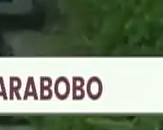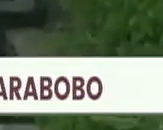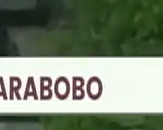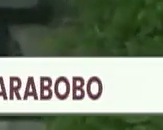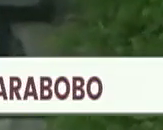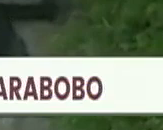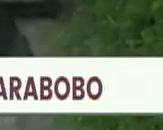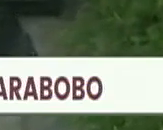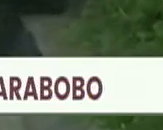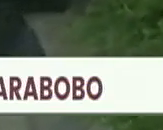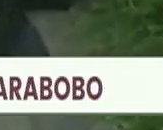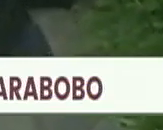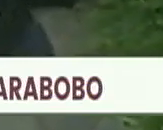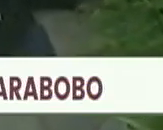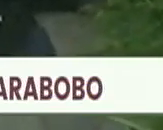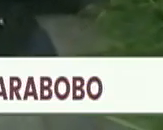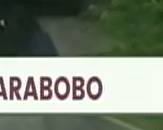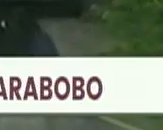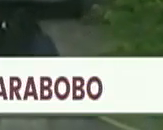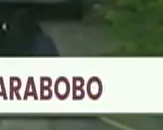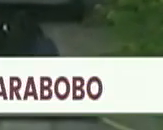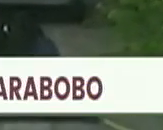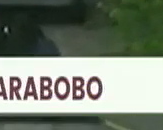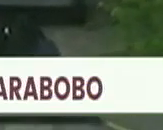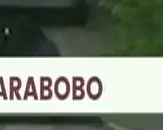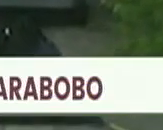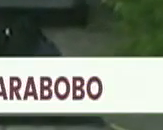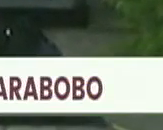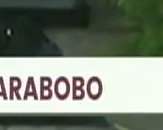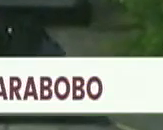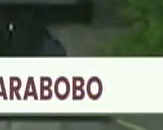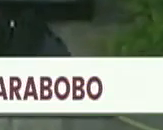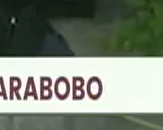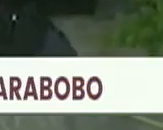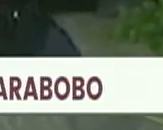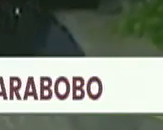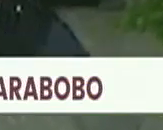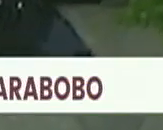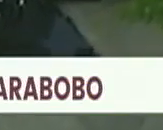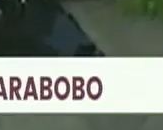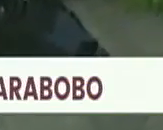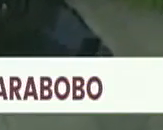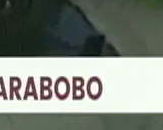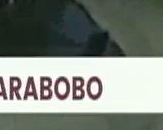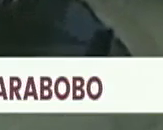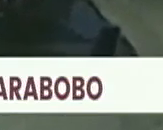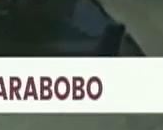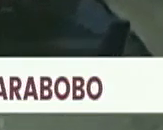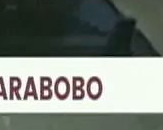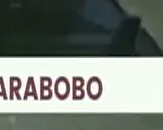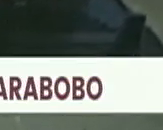constitucional. Justamente consagrado en la Carta Magna frente al actual escenario que vive la